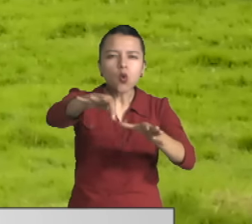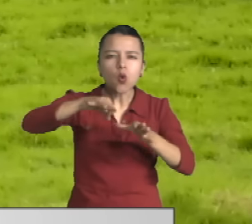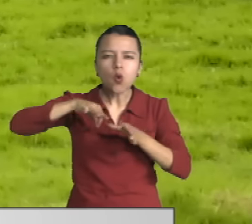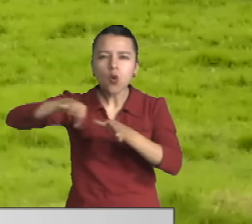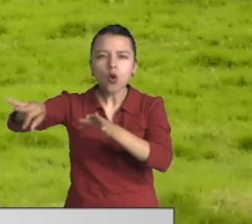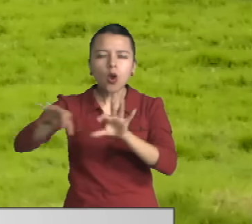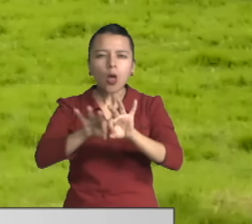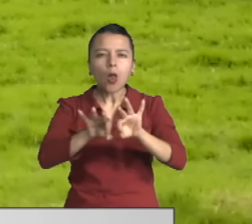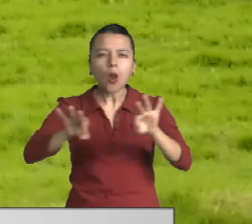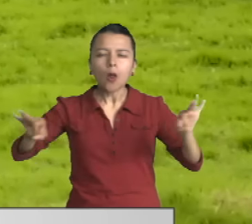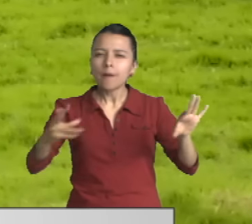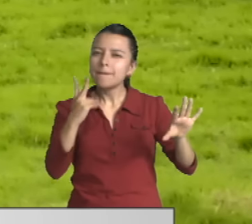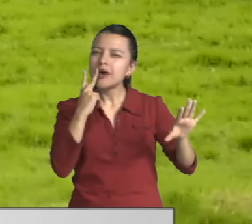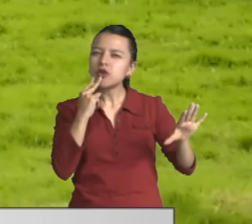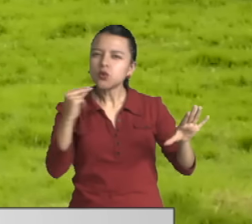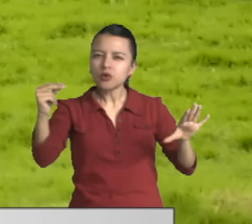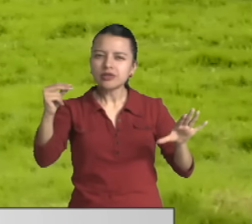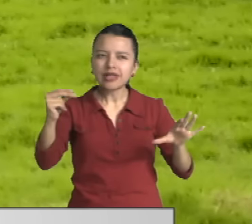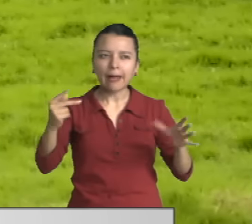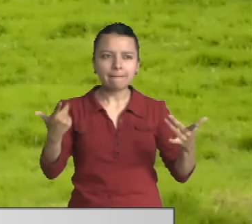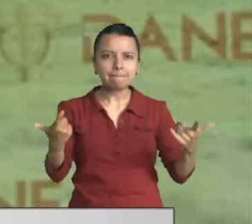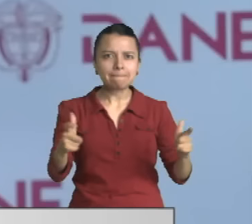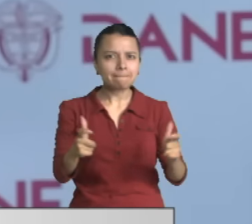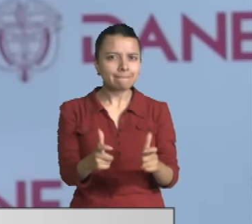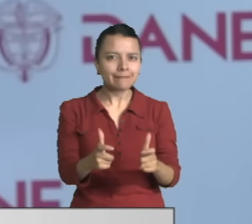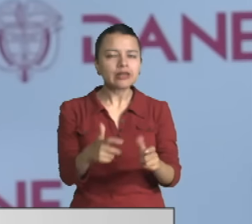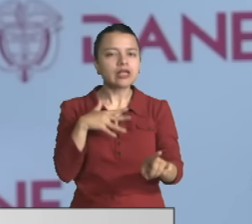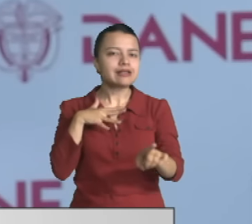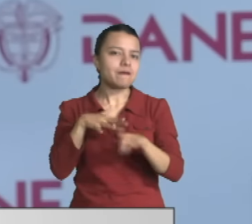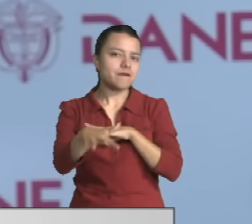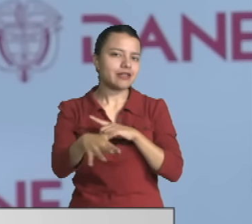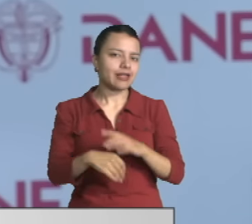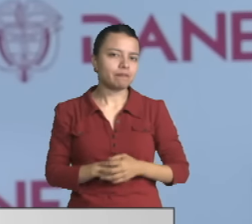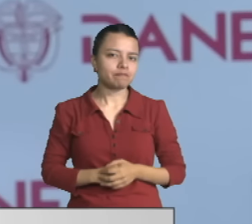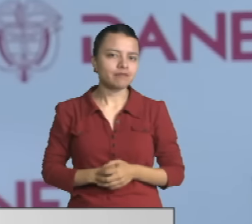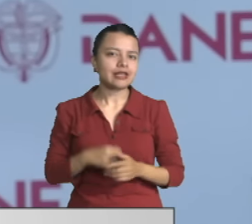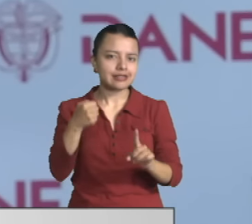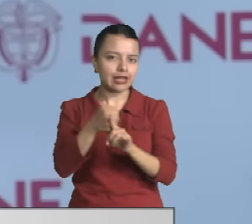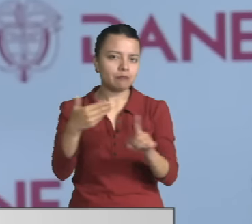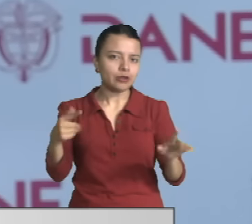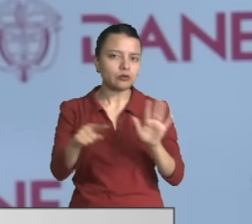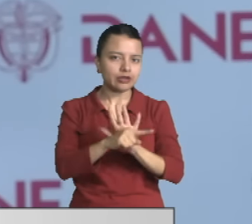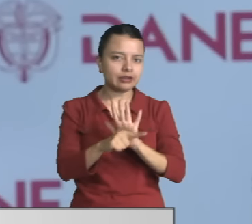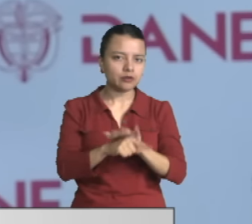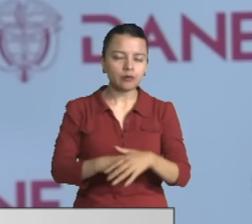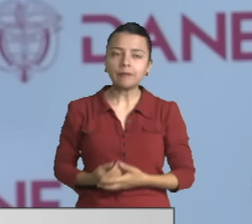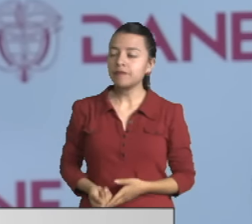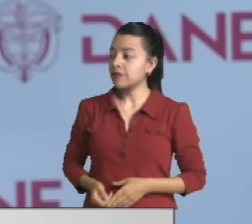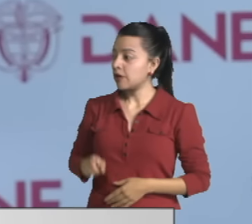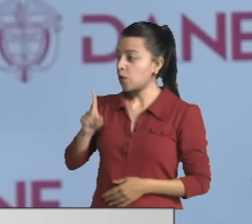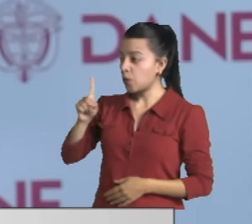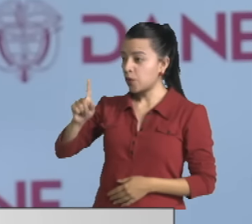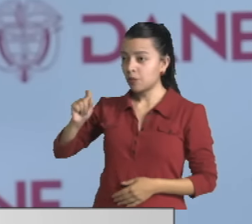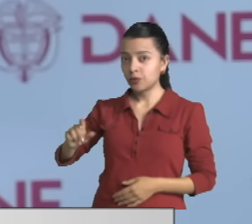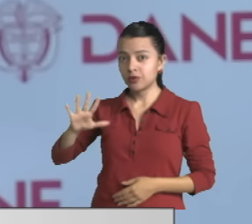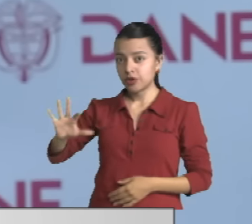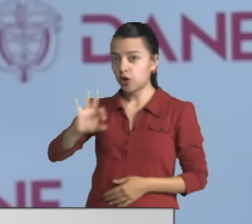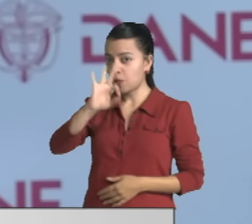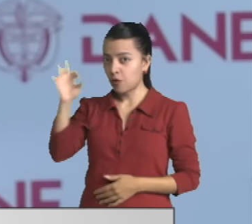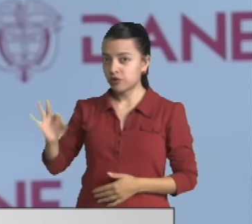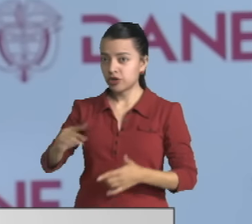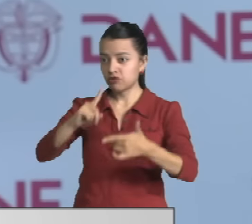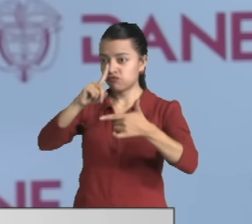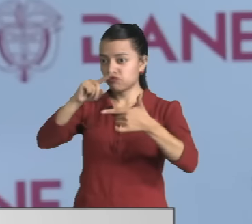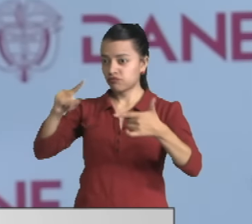Pues directora, y también tener claro que en el año corrido el crecimiento de la economía ha sido del 1.5%, todavía no